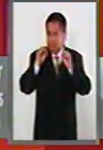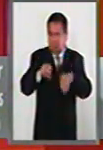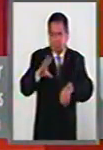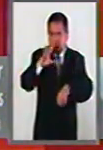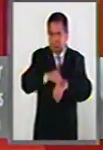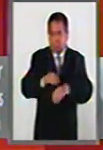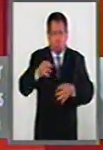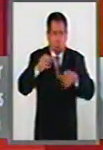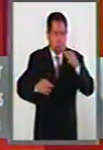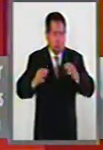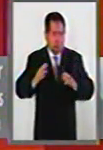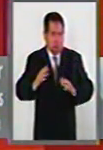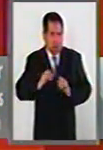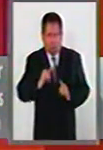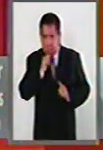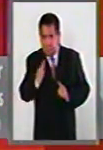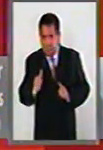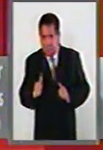autorización judicial.